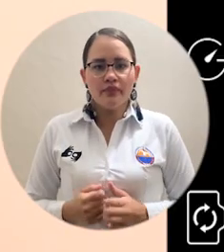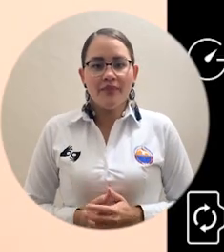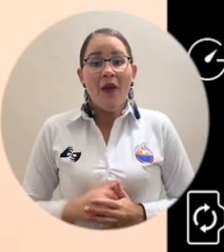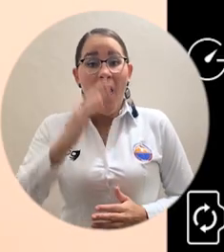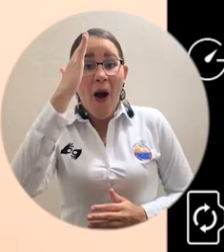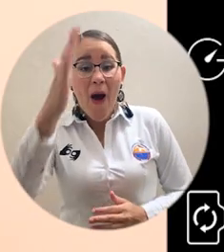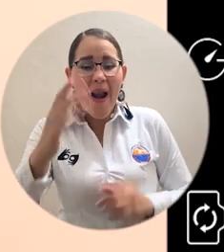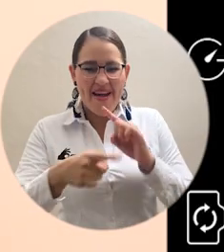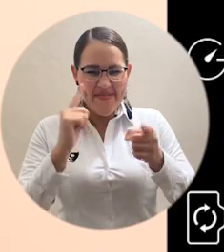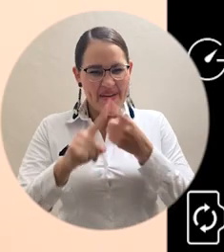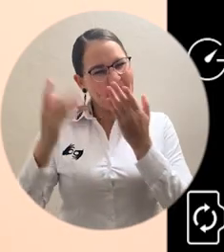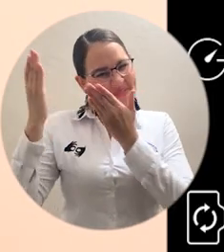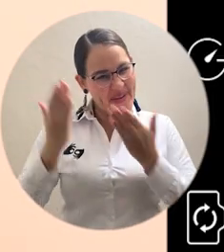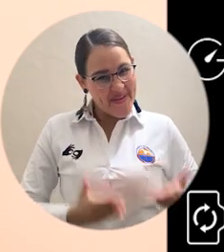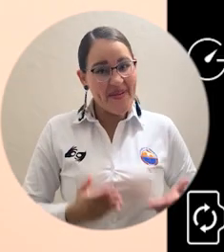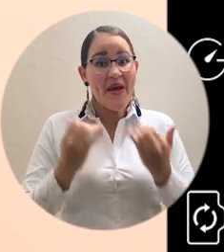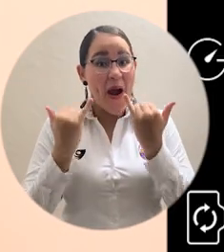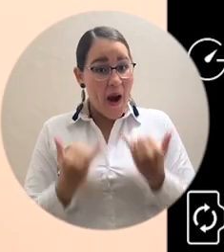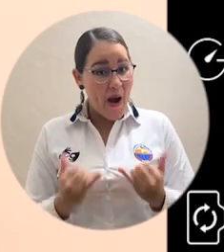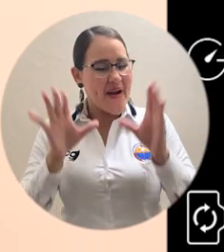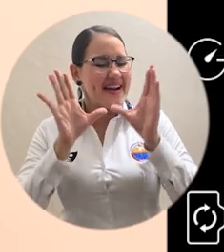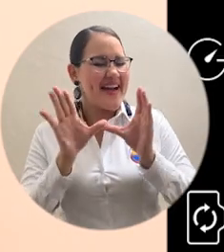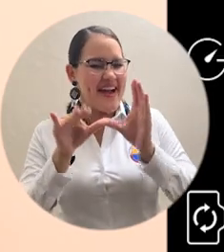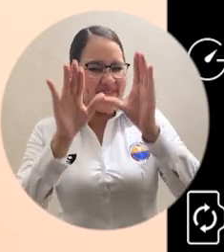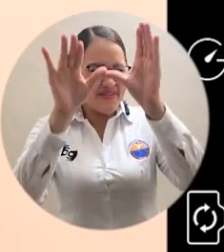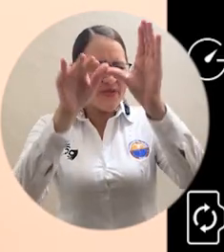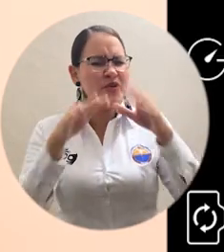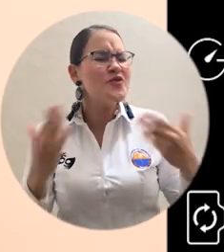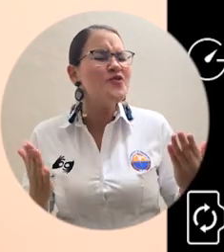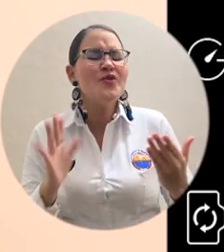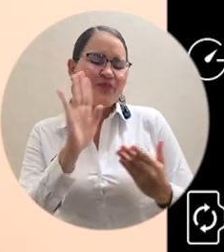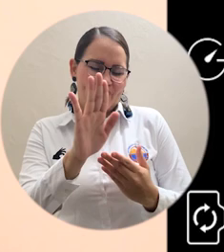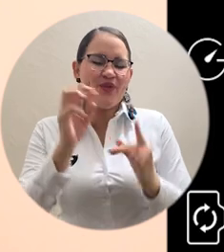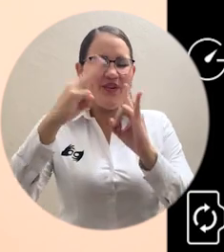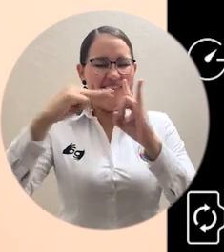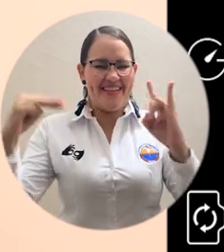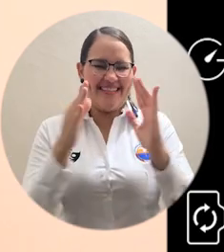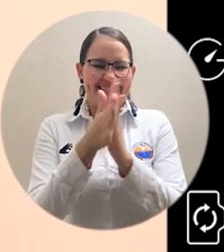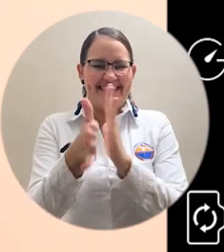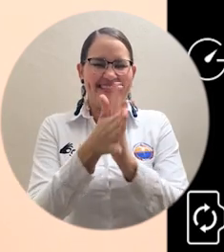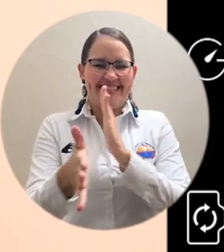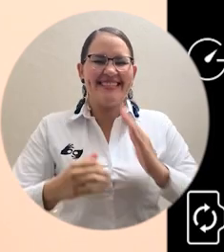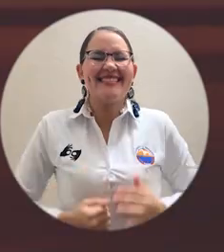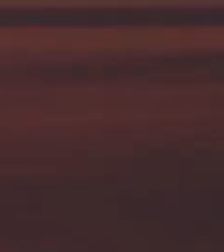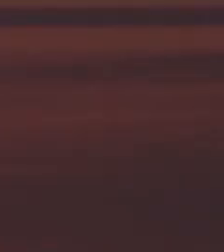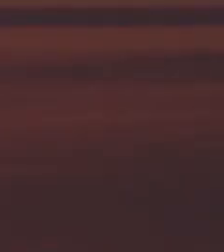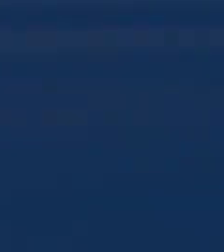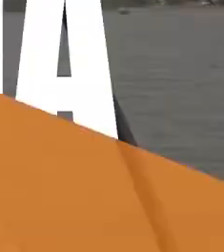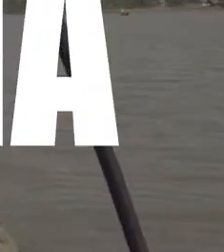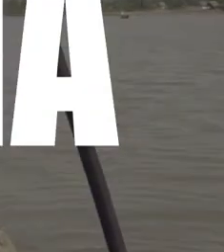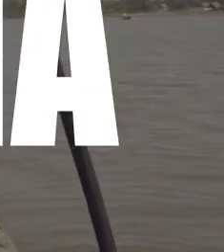¿Qué tal, amigos? Sean todos bienvenidos a El Campus TV, programa institucional de la Universidad del Magdalena.